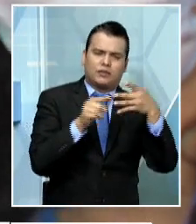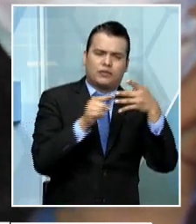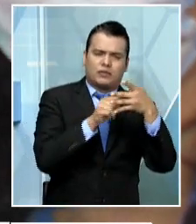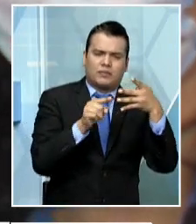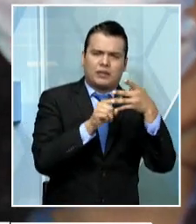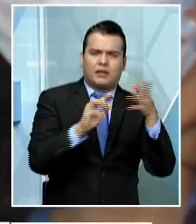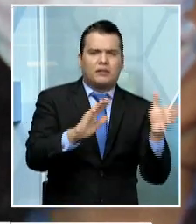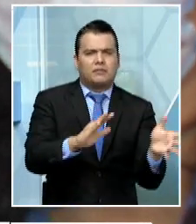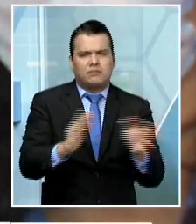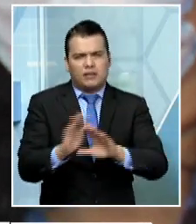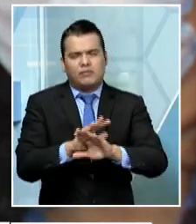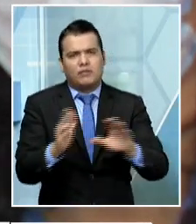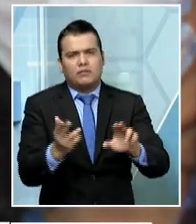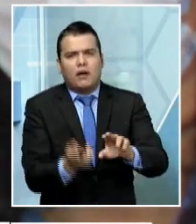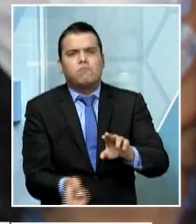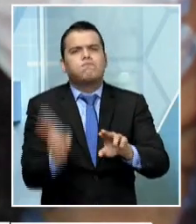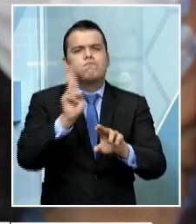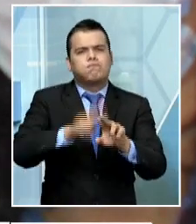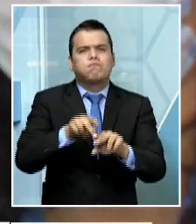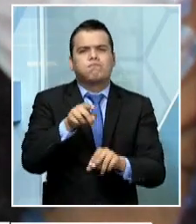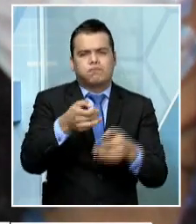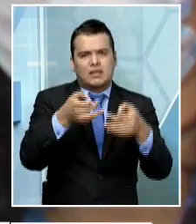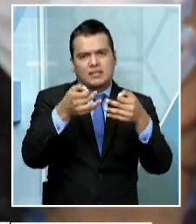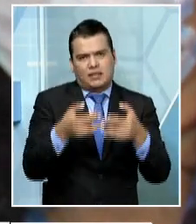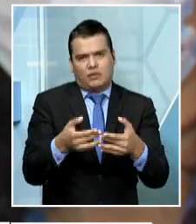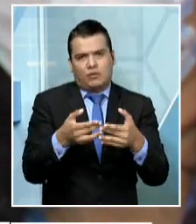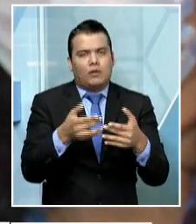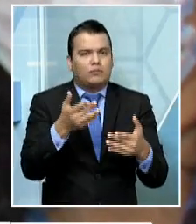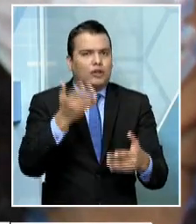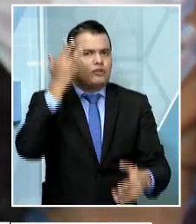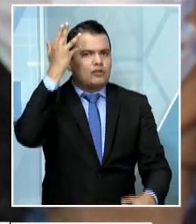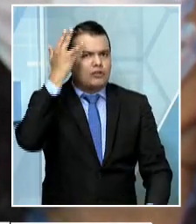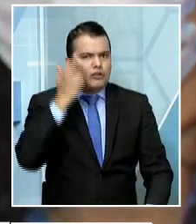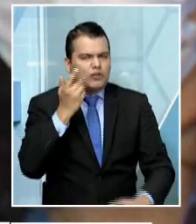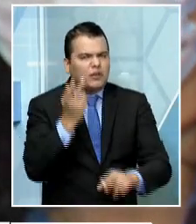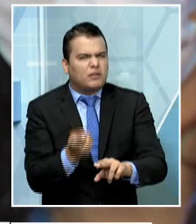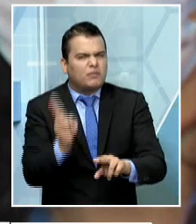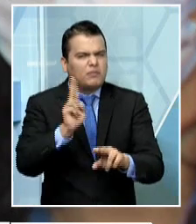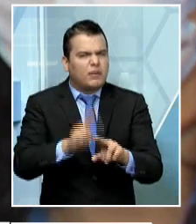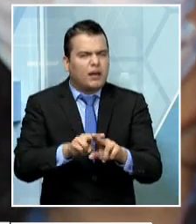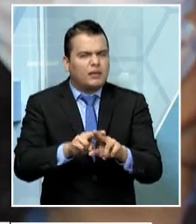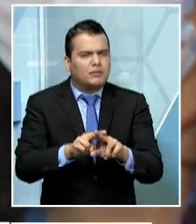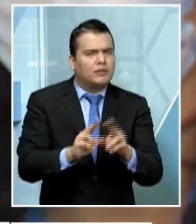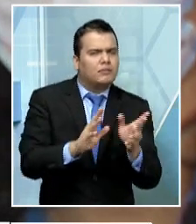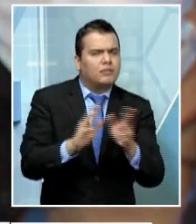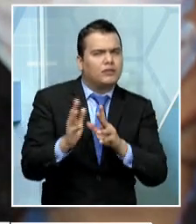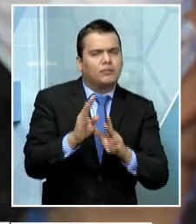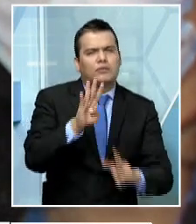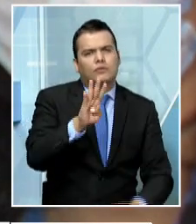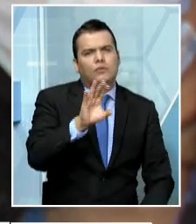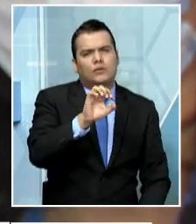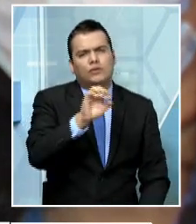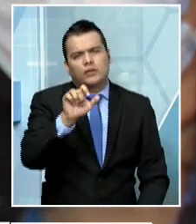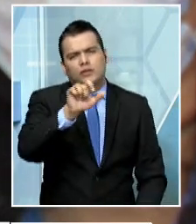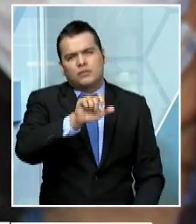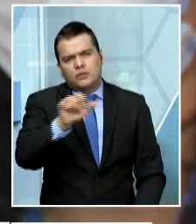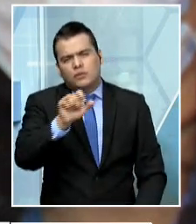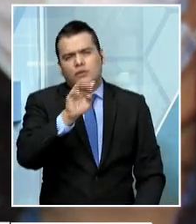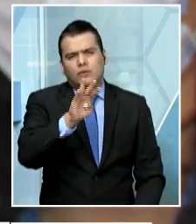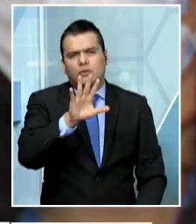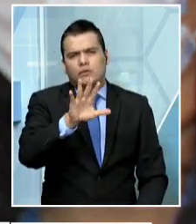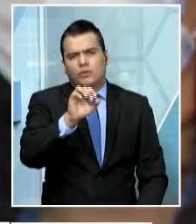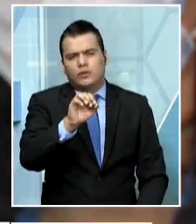reporte diario que está entre 400 y 450 en promedio en la última semana. Una velocidad de transmisión que está alrededor